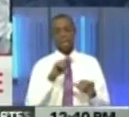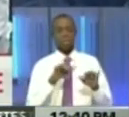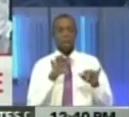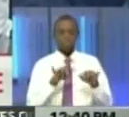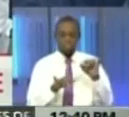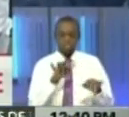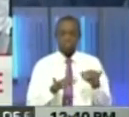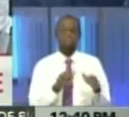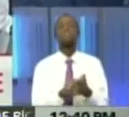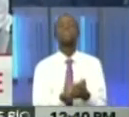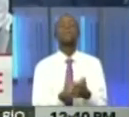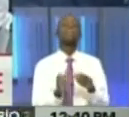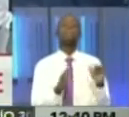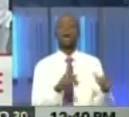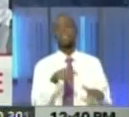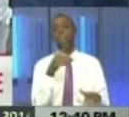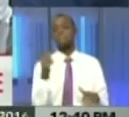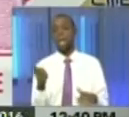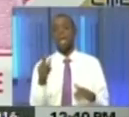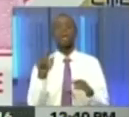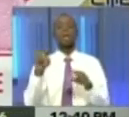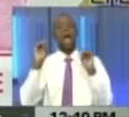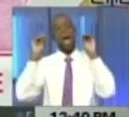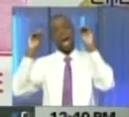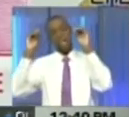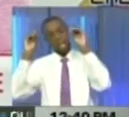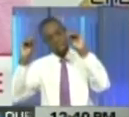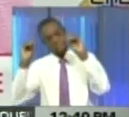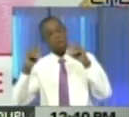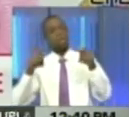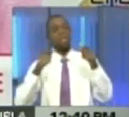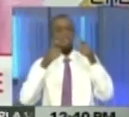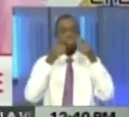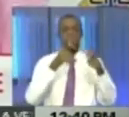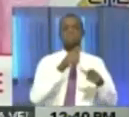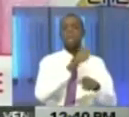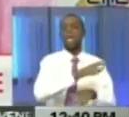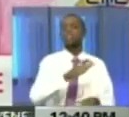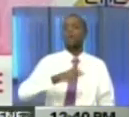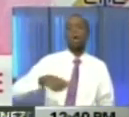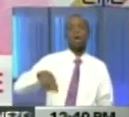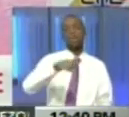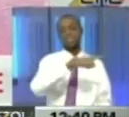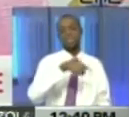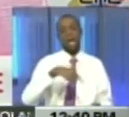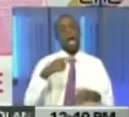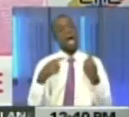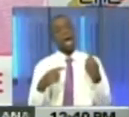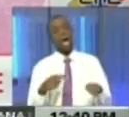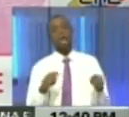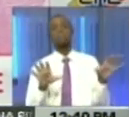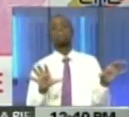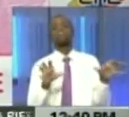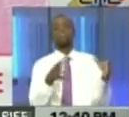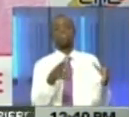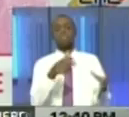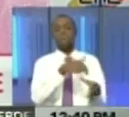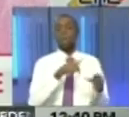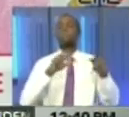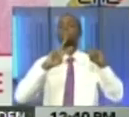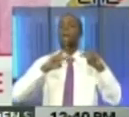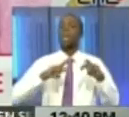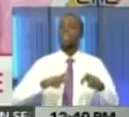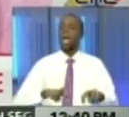de los sectores académicos y populares. Tenemos aquí presentes un equipo de investigadores del